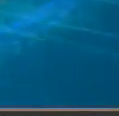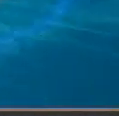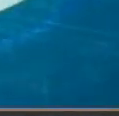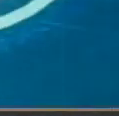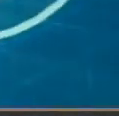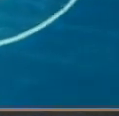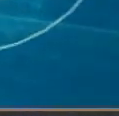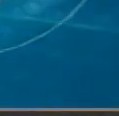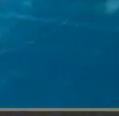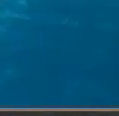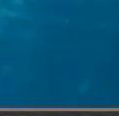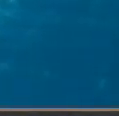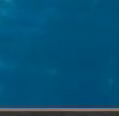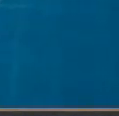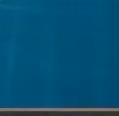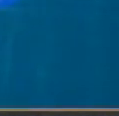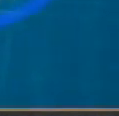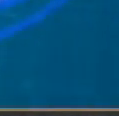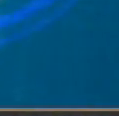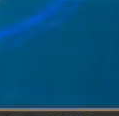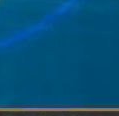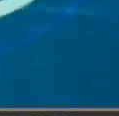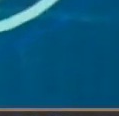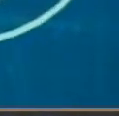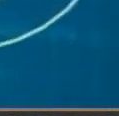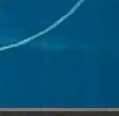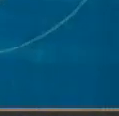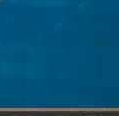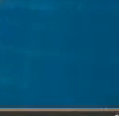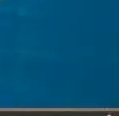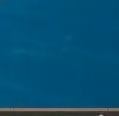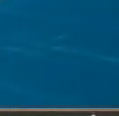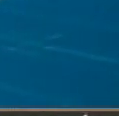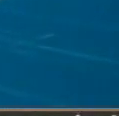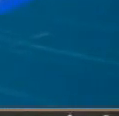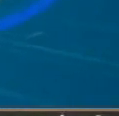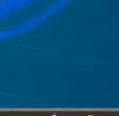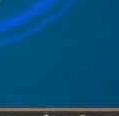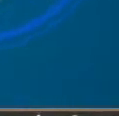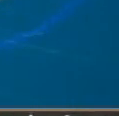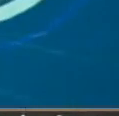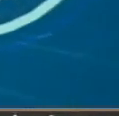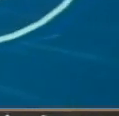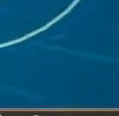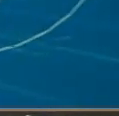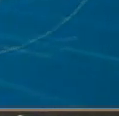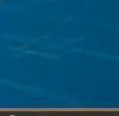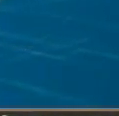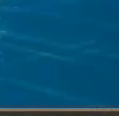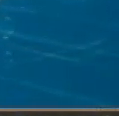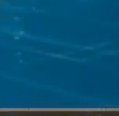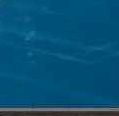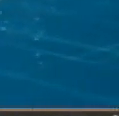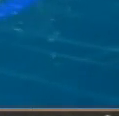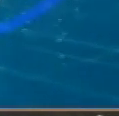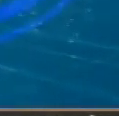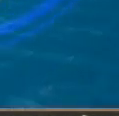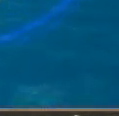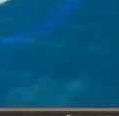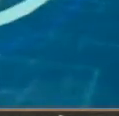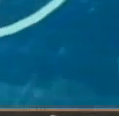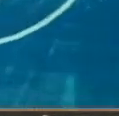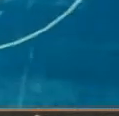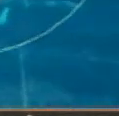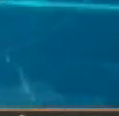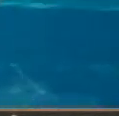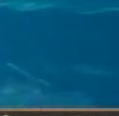de nuestras direcciones criminalísticas, médicos forenses, etcétera, para que efectivamente, como dije al